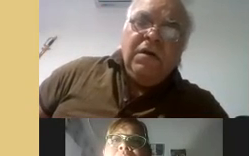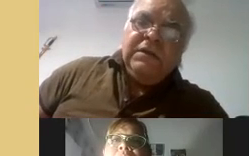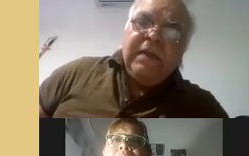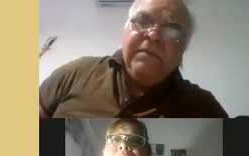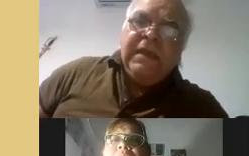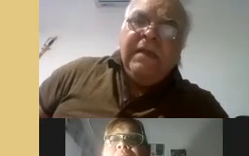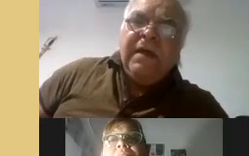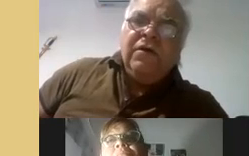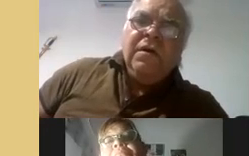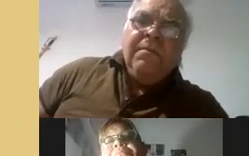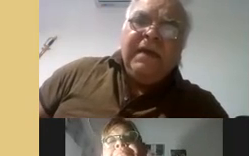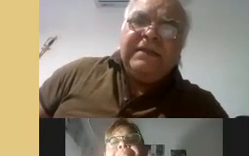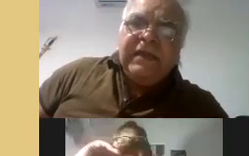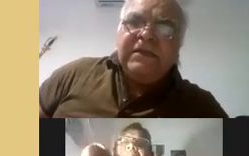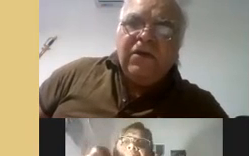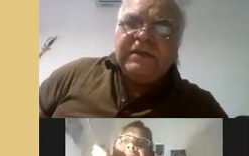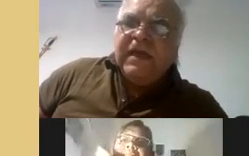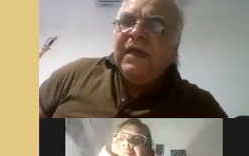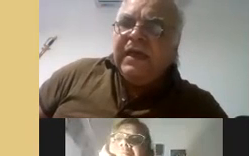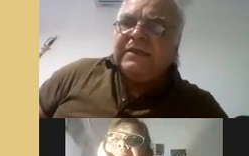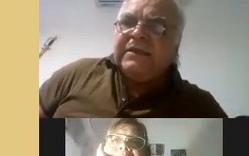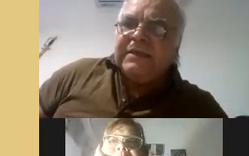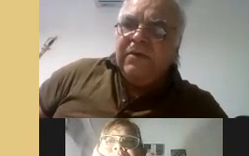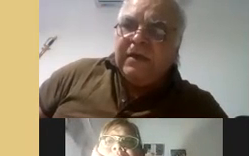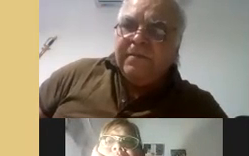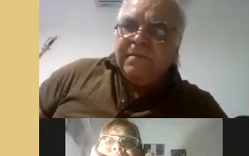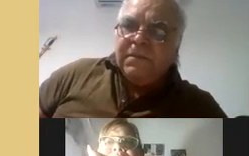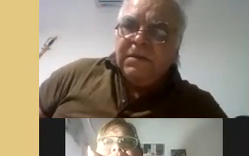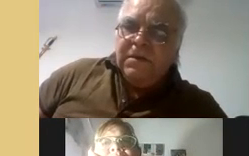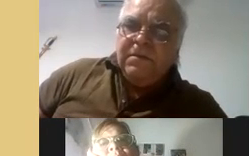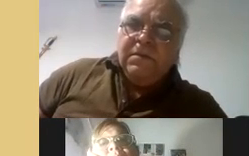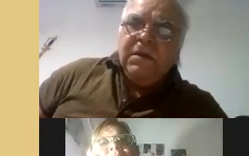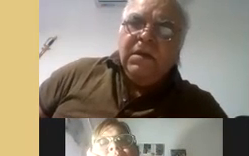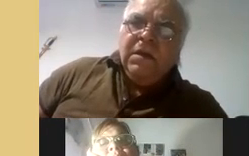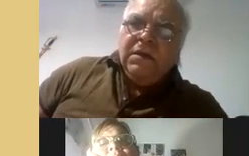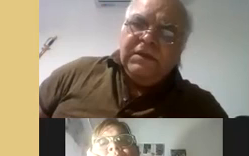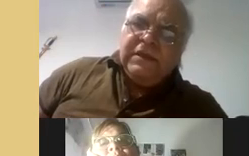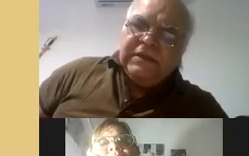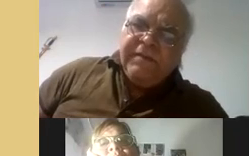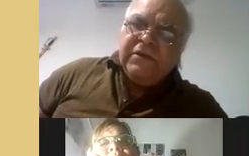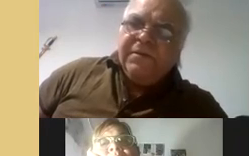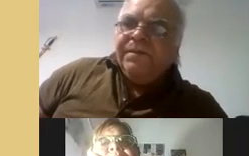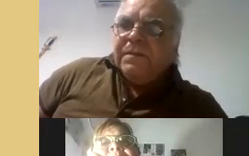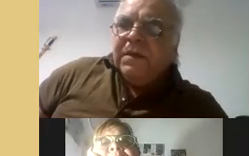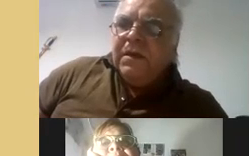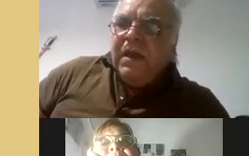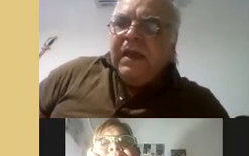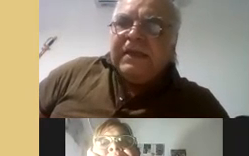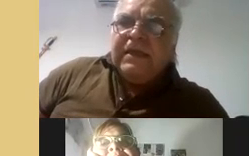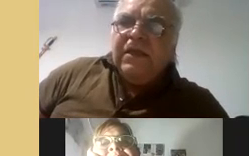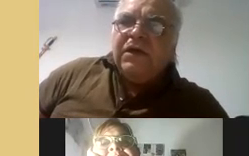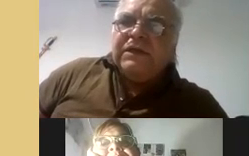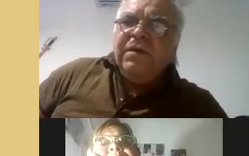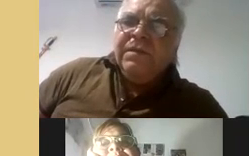o también llamado matriz ósea extracelular. Entonces, repito,